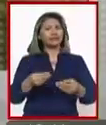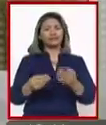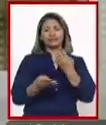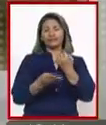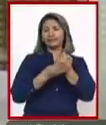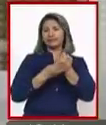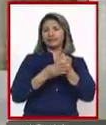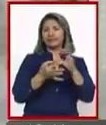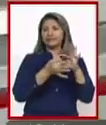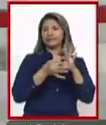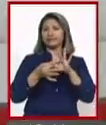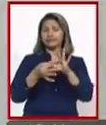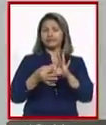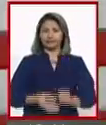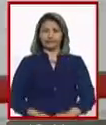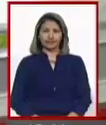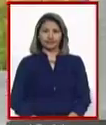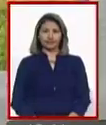Unión.